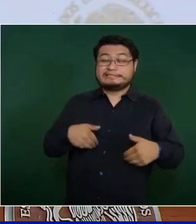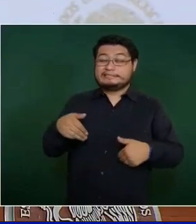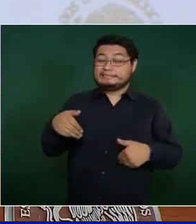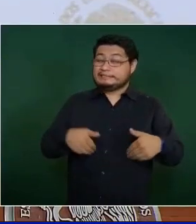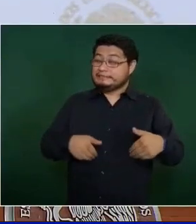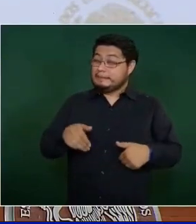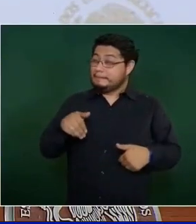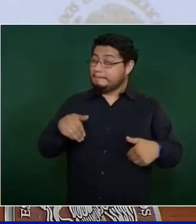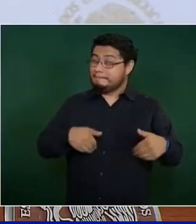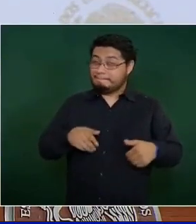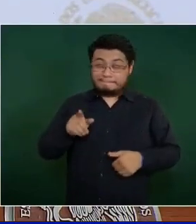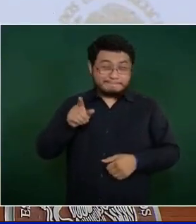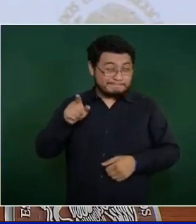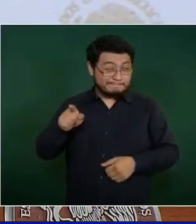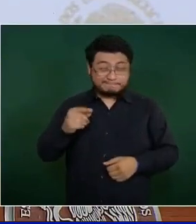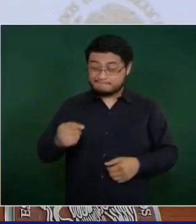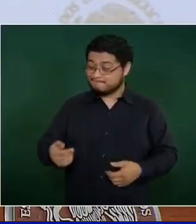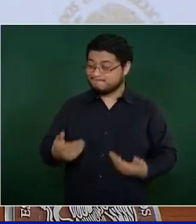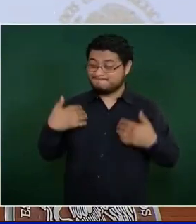que se diga